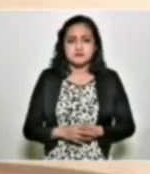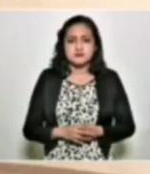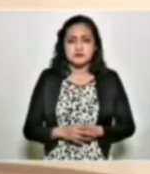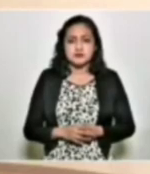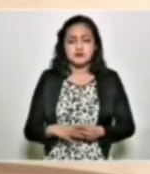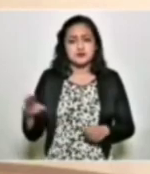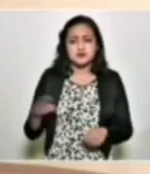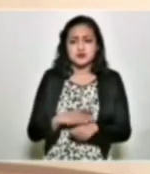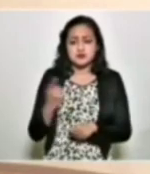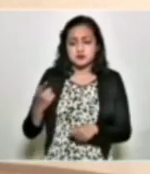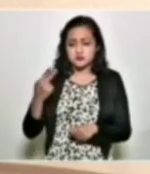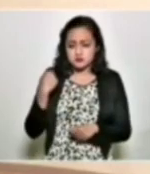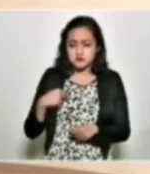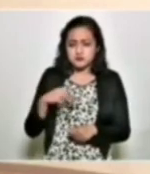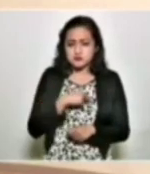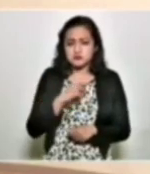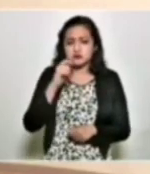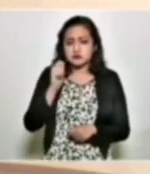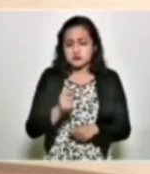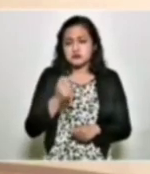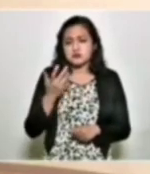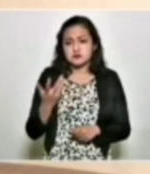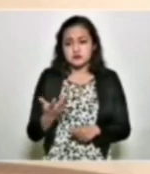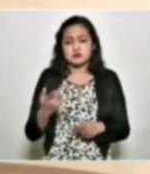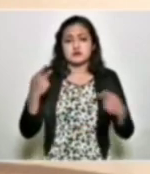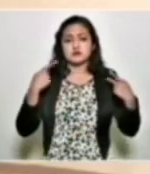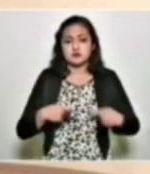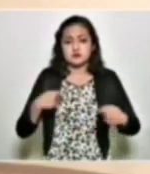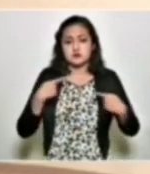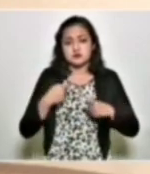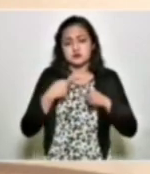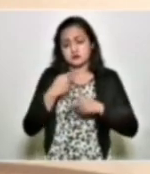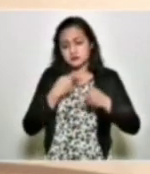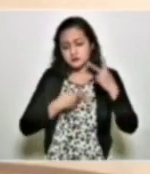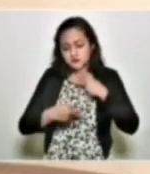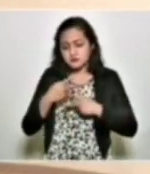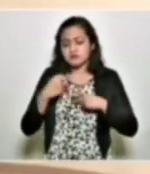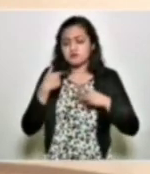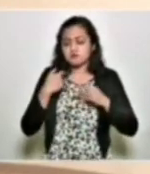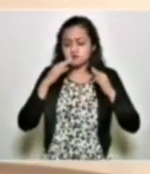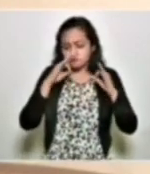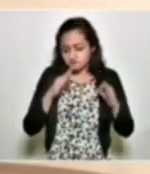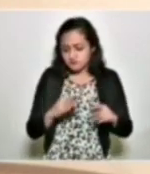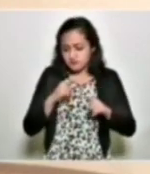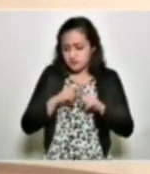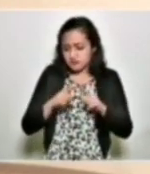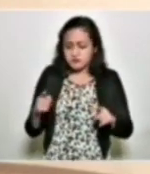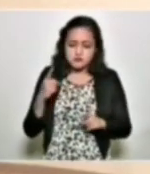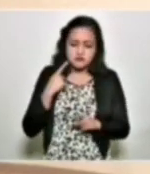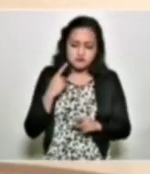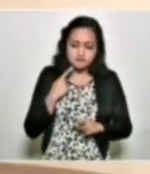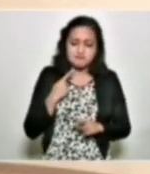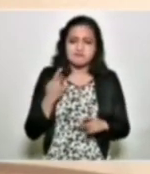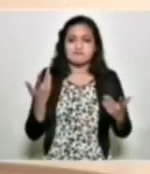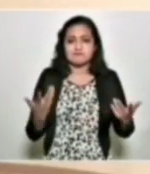porque somos nosotros gente que venimos de una formación política diferente